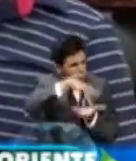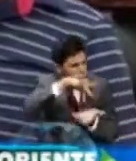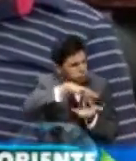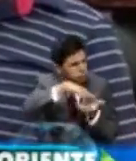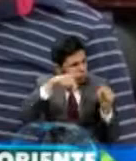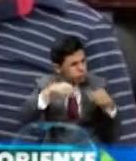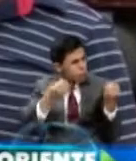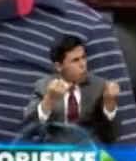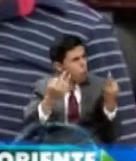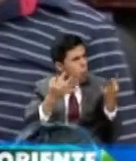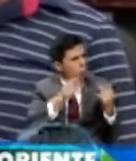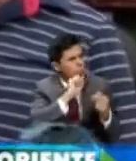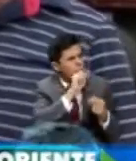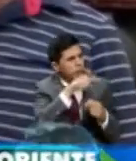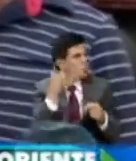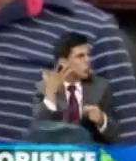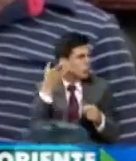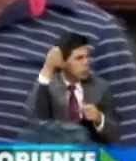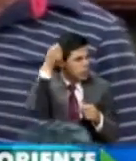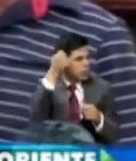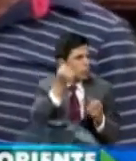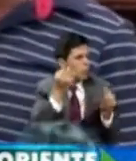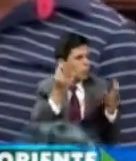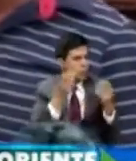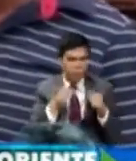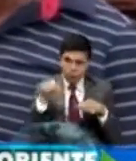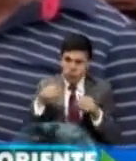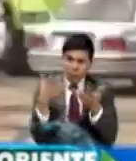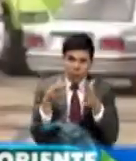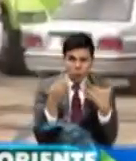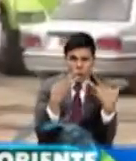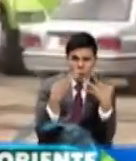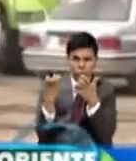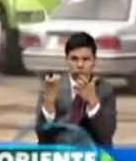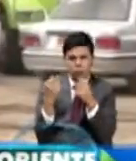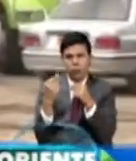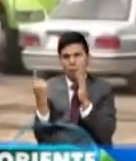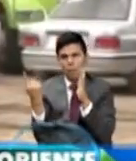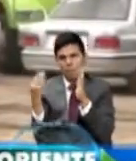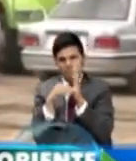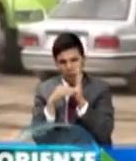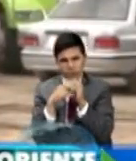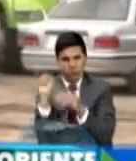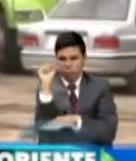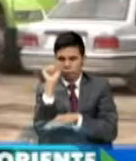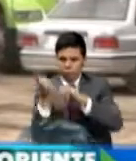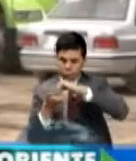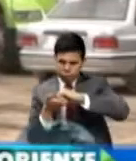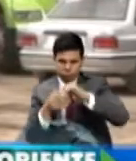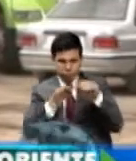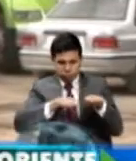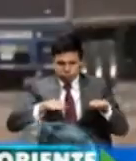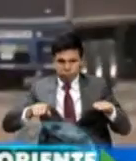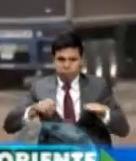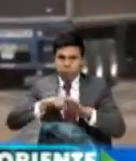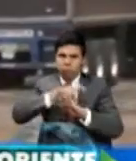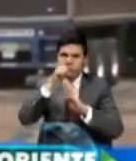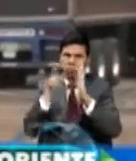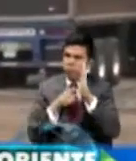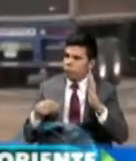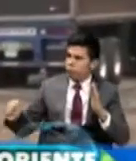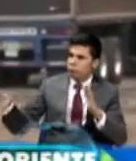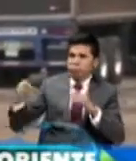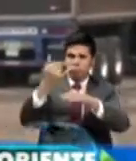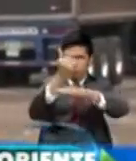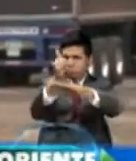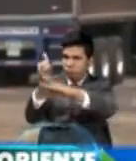aquí en Ocaña Norte de Santander? Nosotros aproximadamente tenemos de 800 a 1000 conductores o carros parados aquí en todo Ocaña, que como pueden ver, pueden pasar